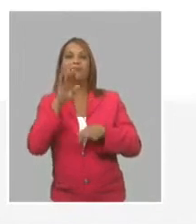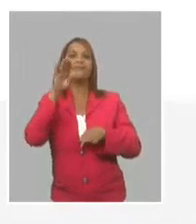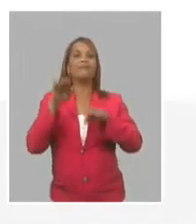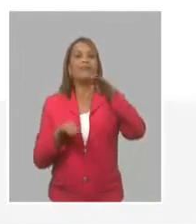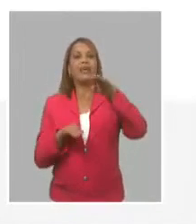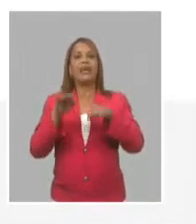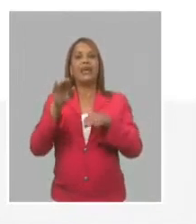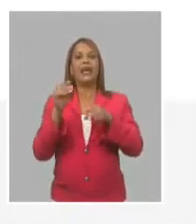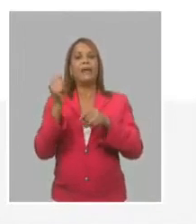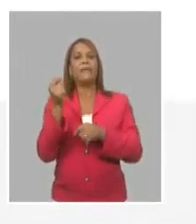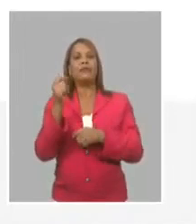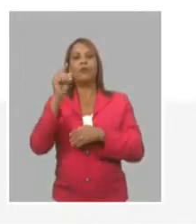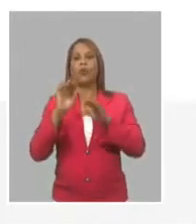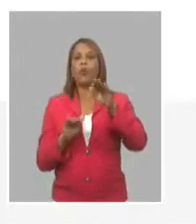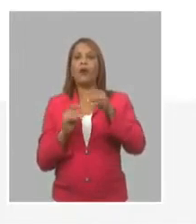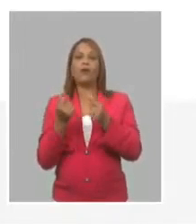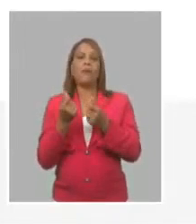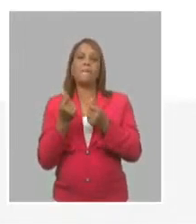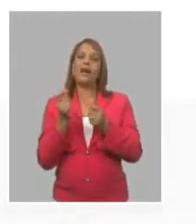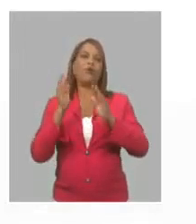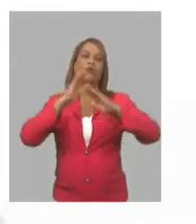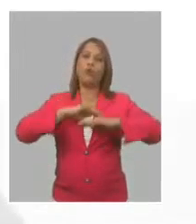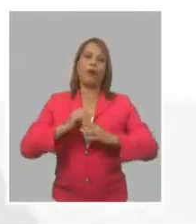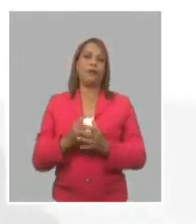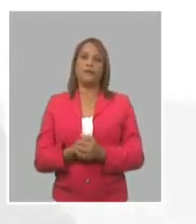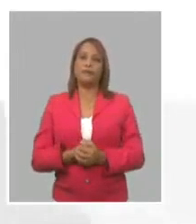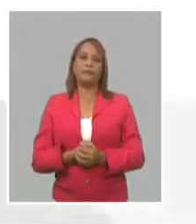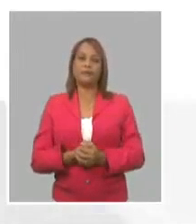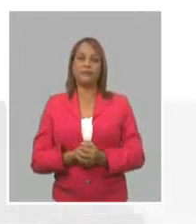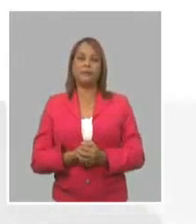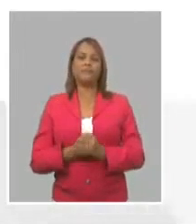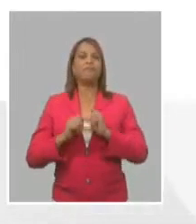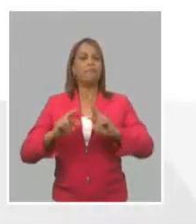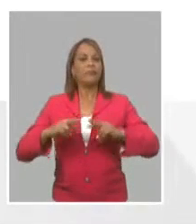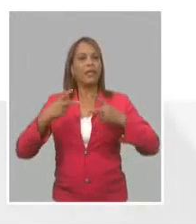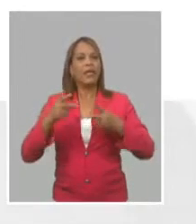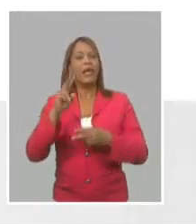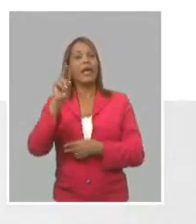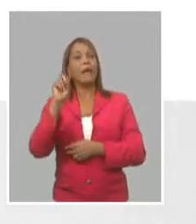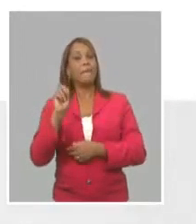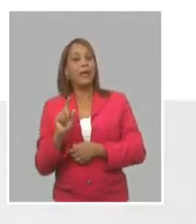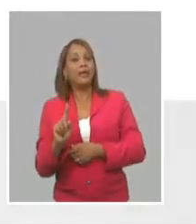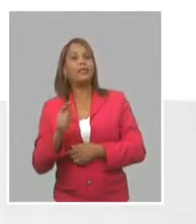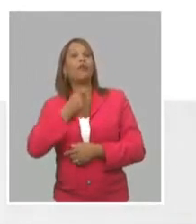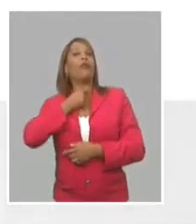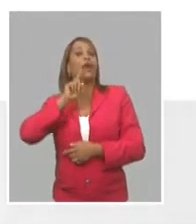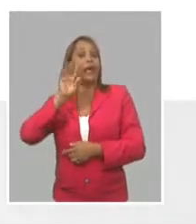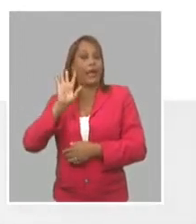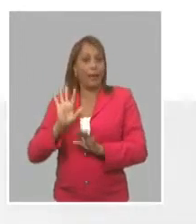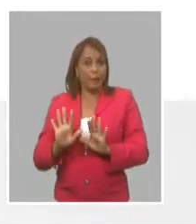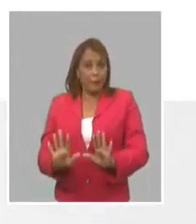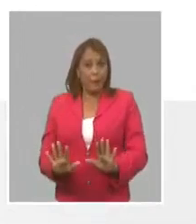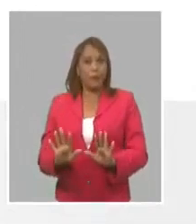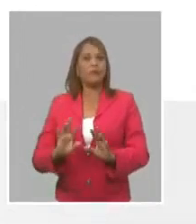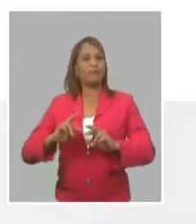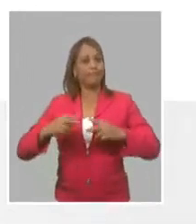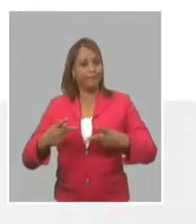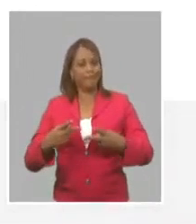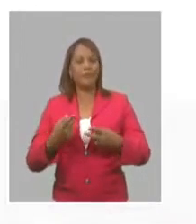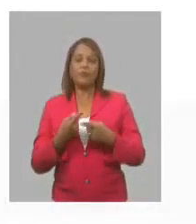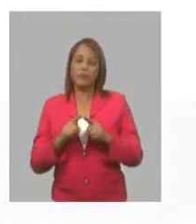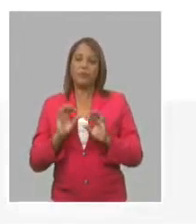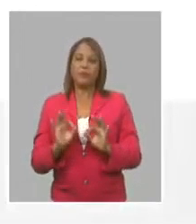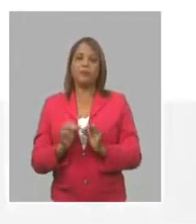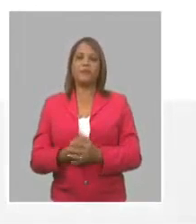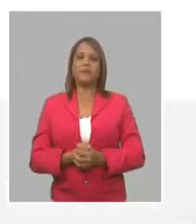devaluar el peso cubano. Y vuelvo a insistir, el 20 es solo un ejemplo. Lo que pasa es que ha sido